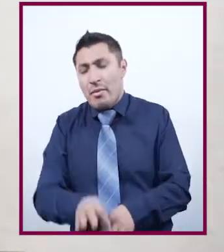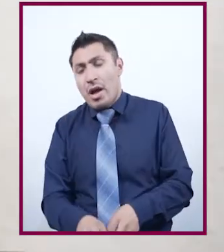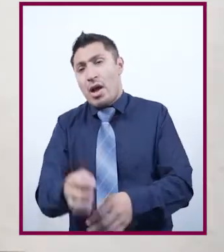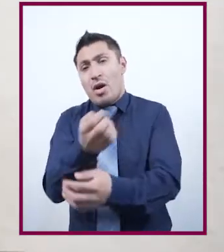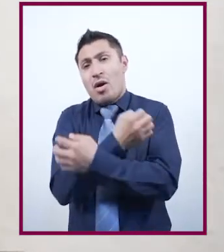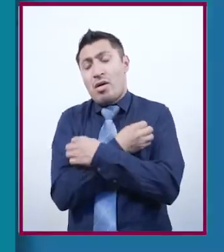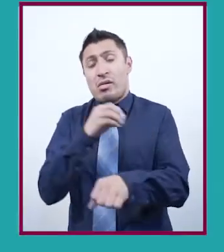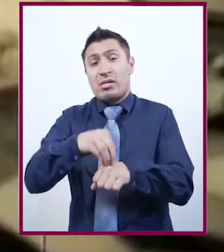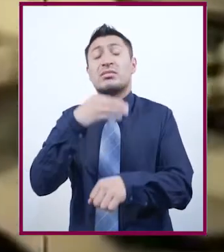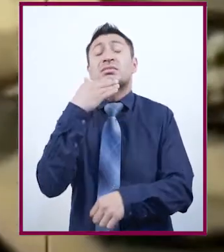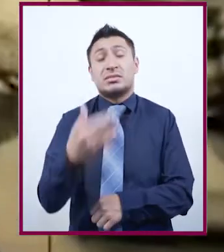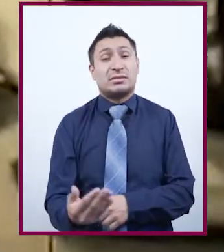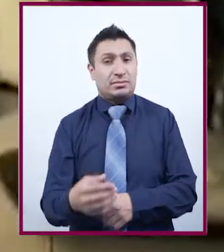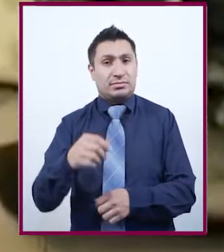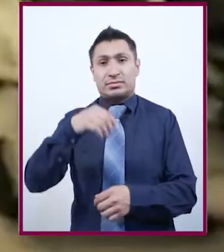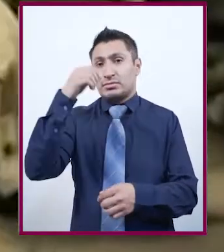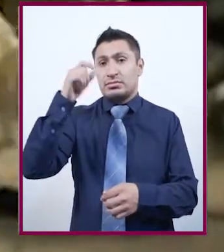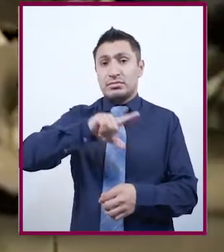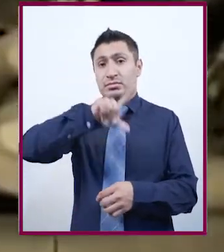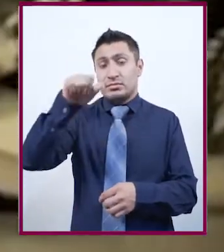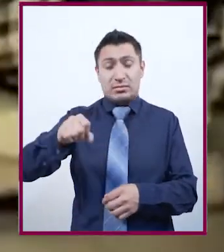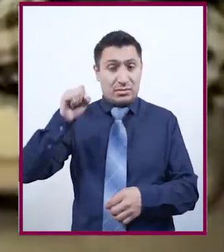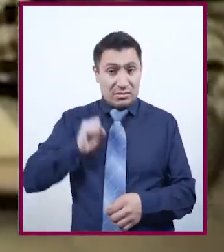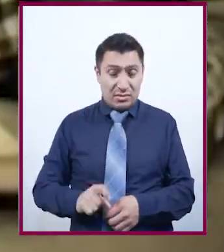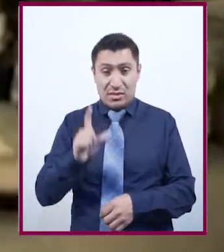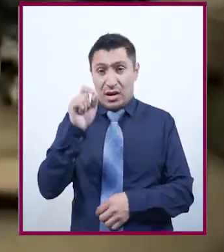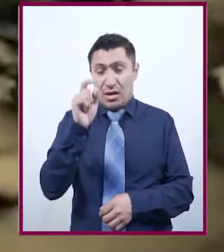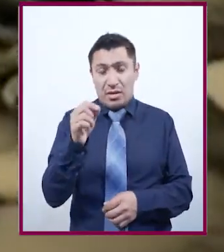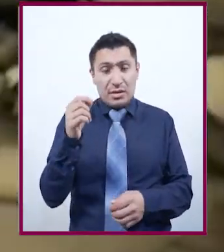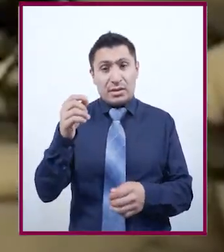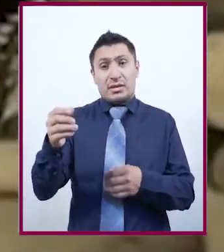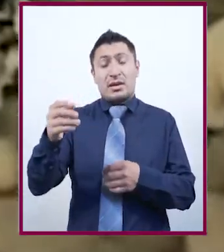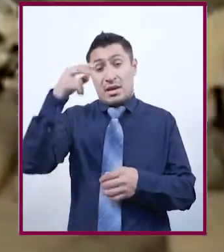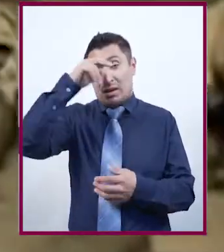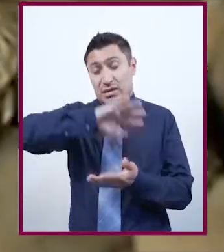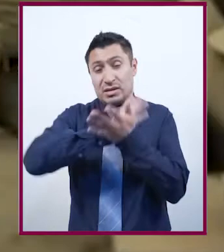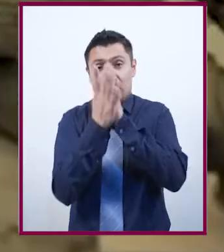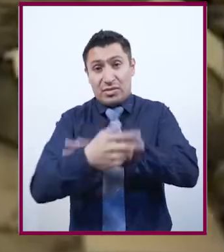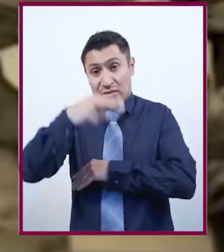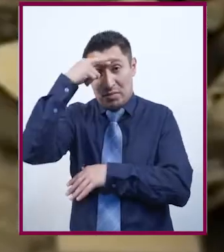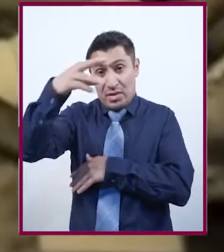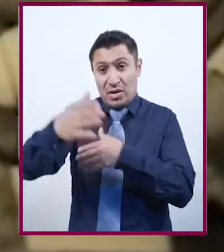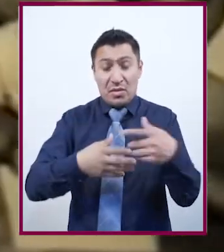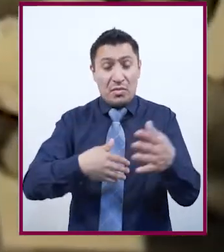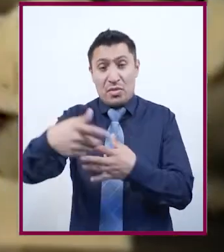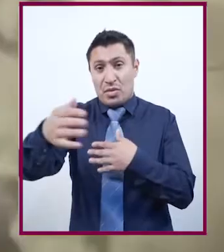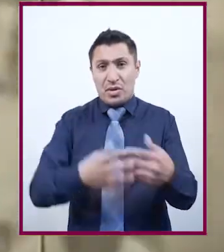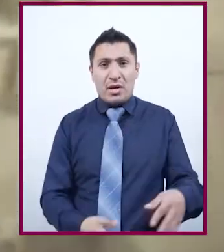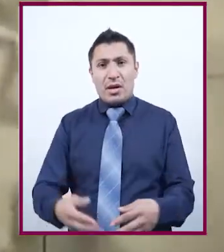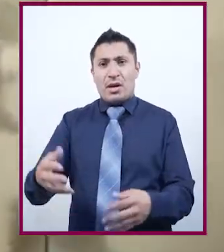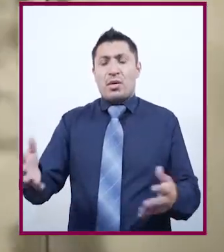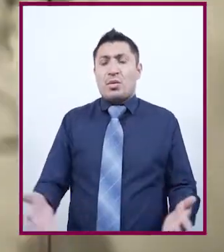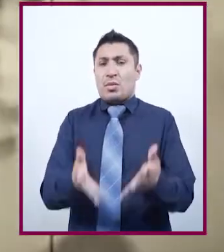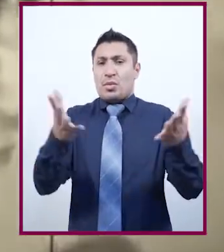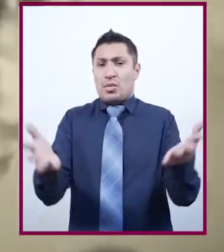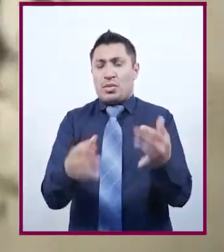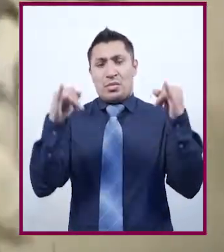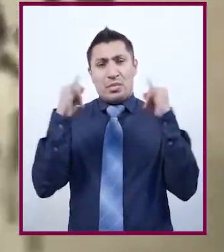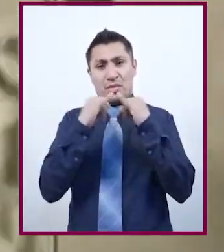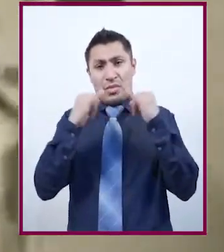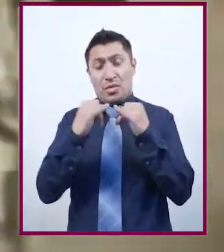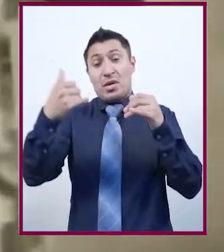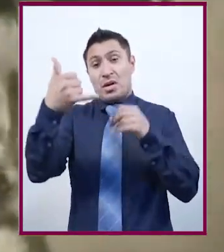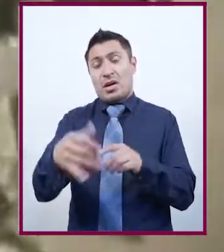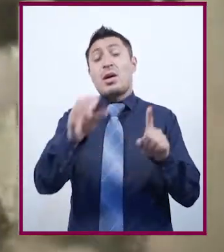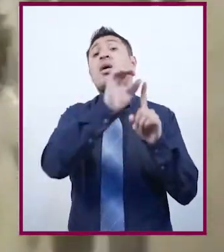y la disciplina. Llegaron las últimas décadas del siglo XX y el México moderno, en cuyo marco se fortalecieron las